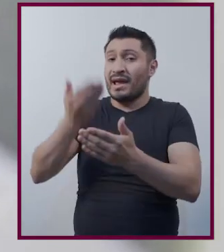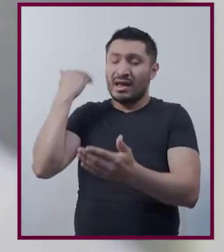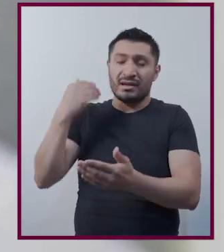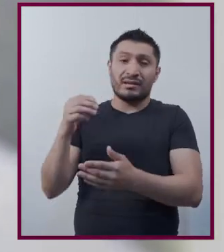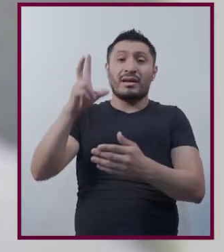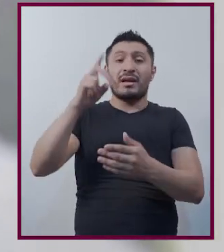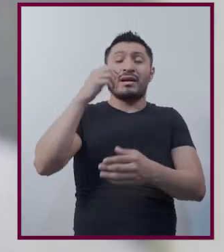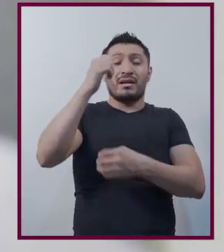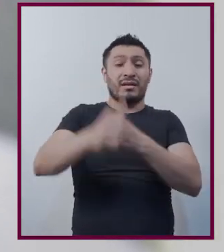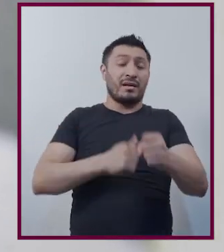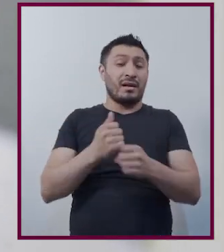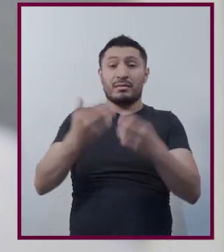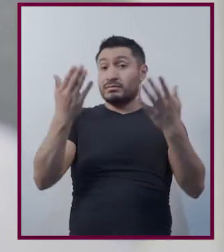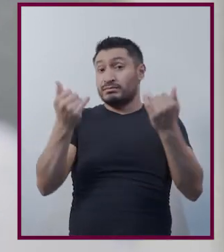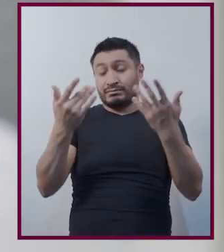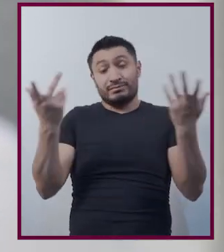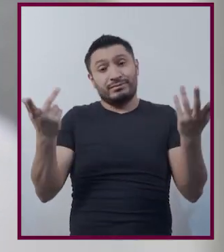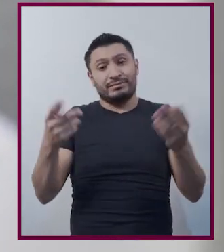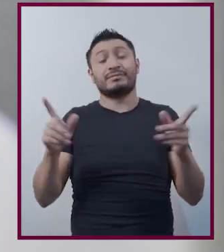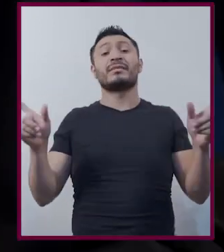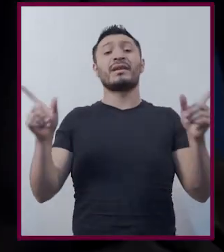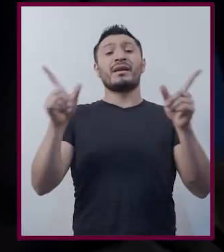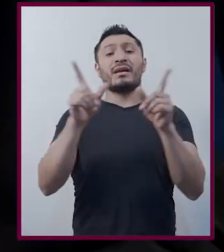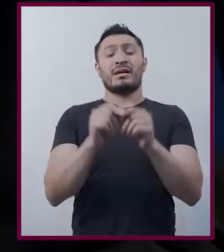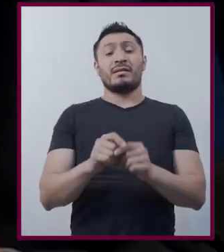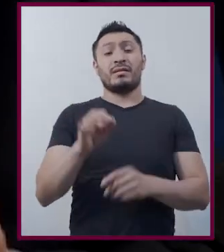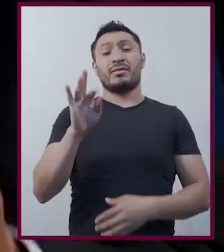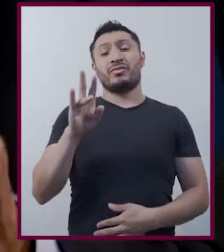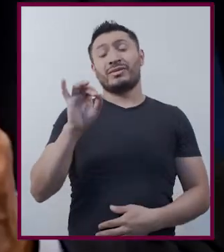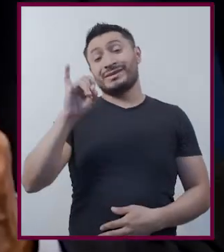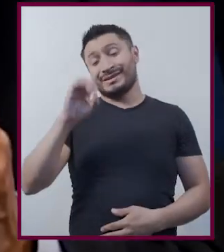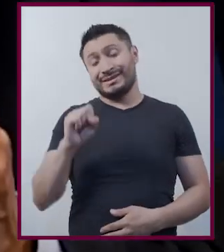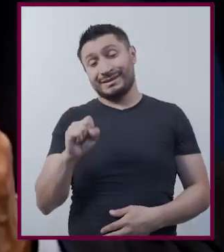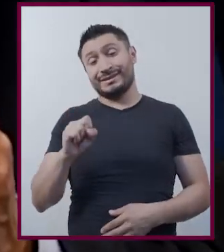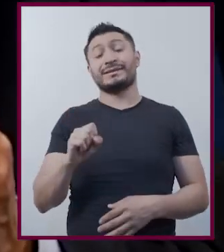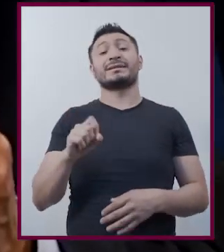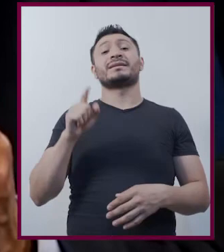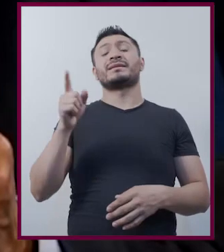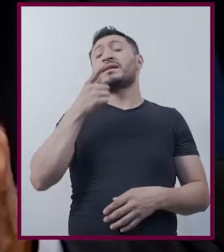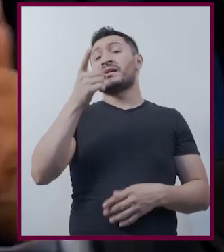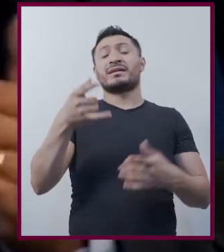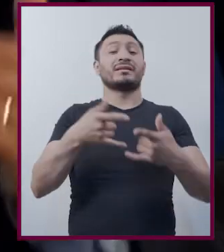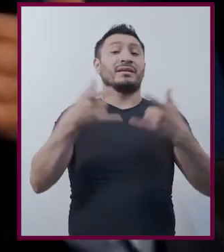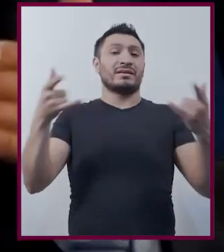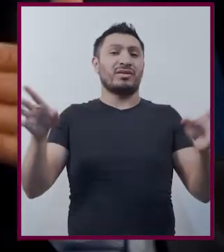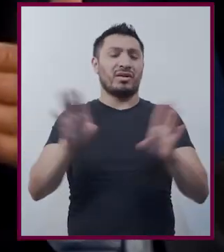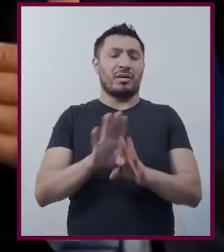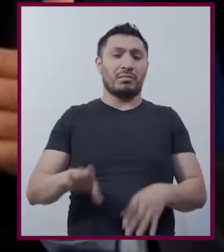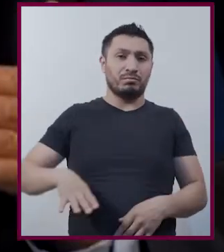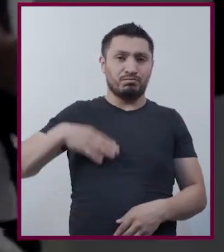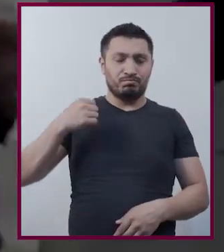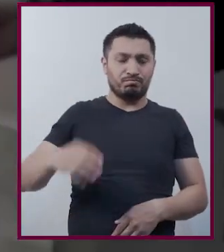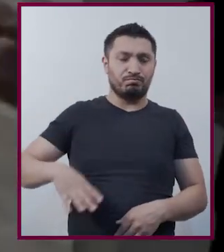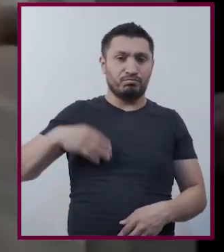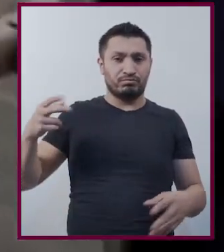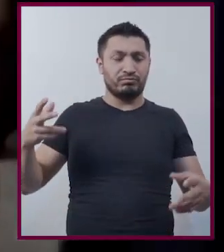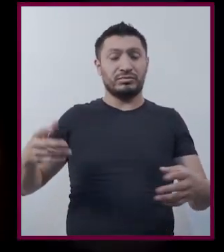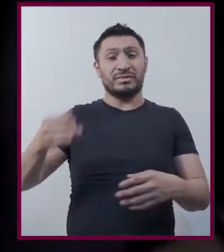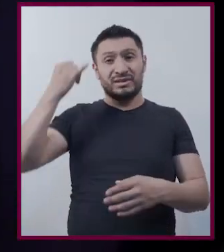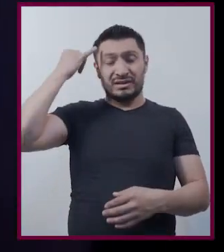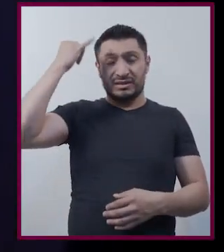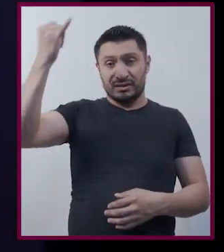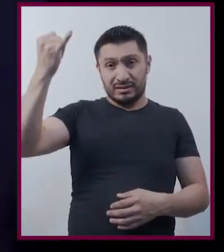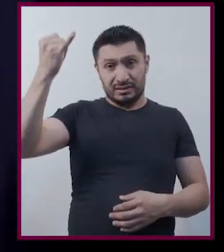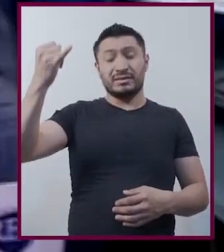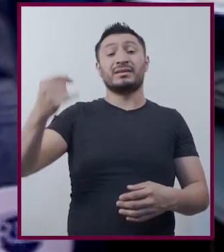hace 30 años. En resumidas cuentas, Francis Fukuyama concibe la historia como una lucha de ideologías, cuyo